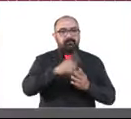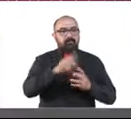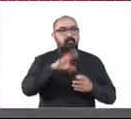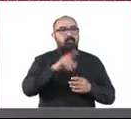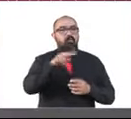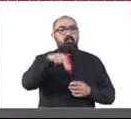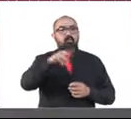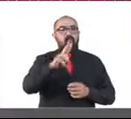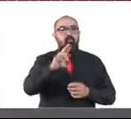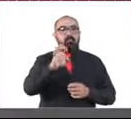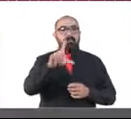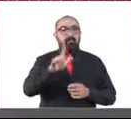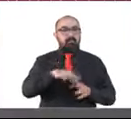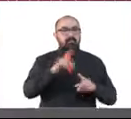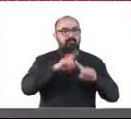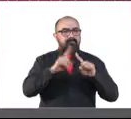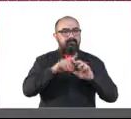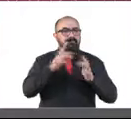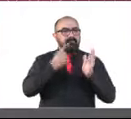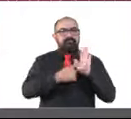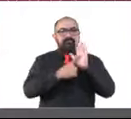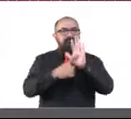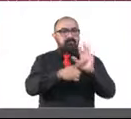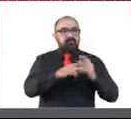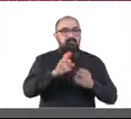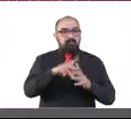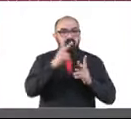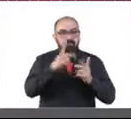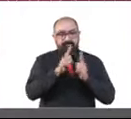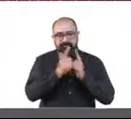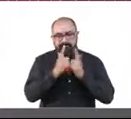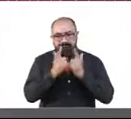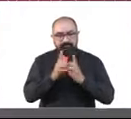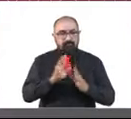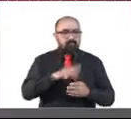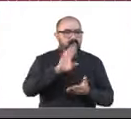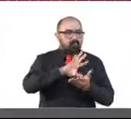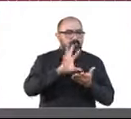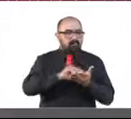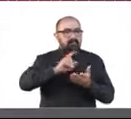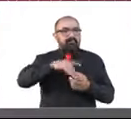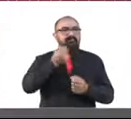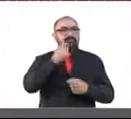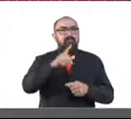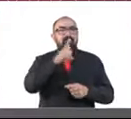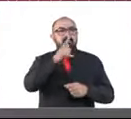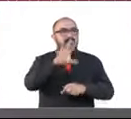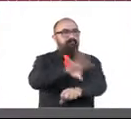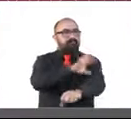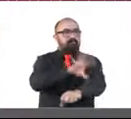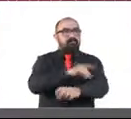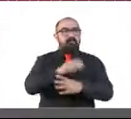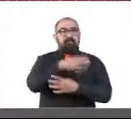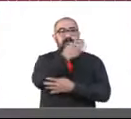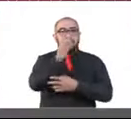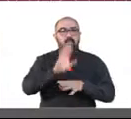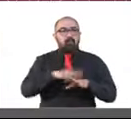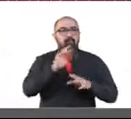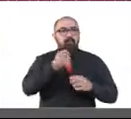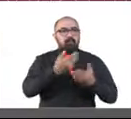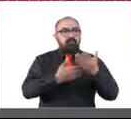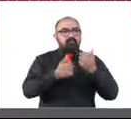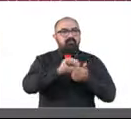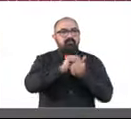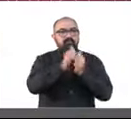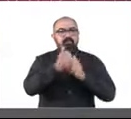de más de 100 publicaciones especializadas y de 2 libros en los temas de energía, medio ambiente y desarrollo sustentable. Y también